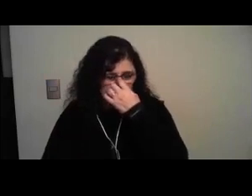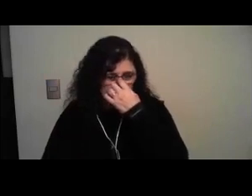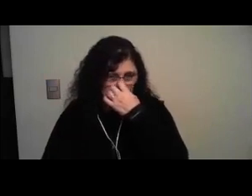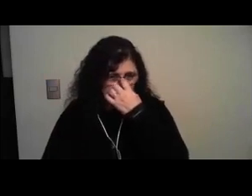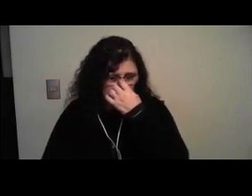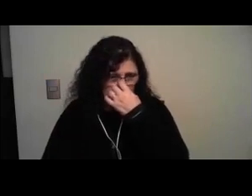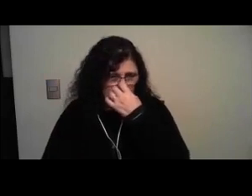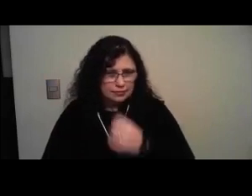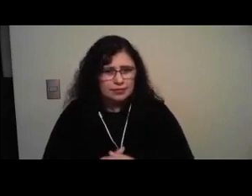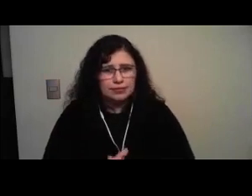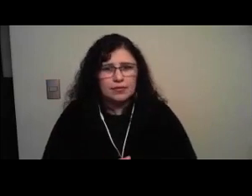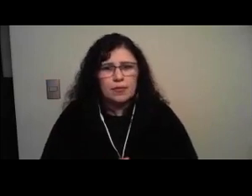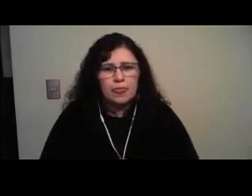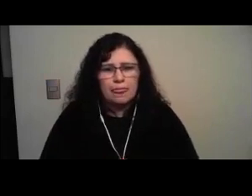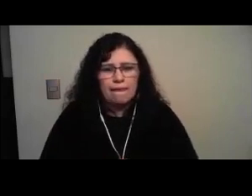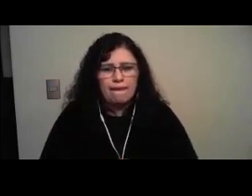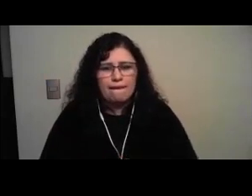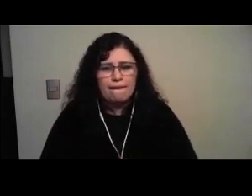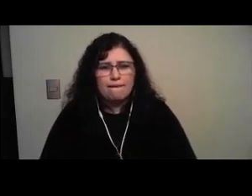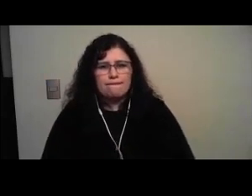A ver, algo aquí.